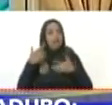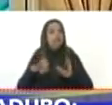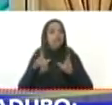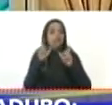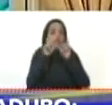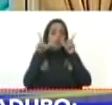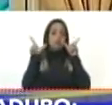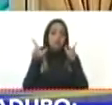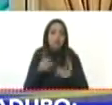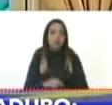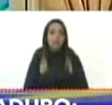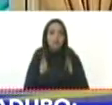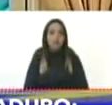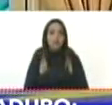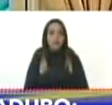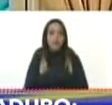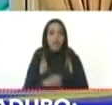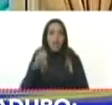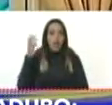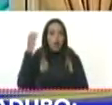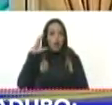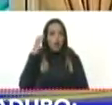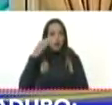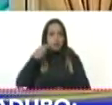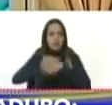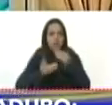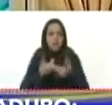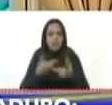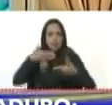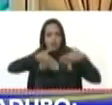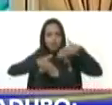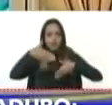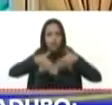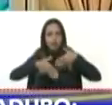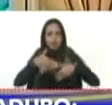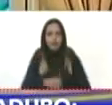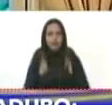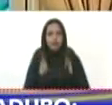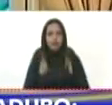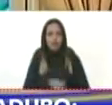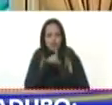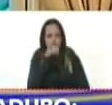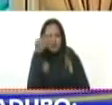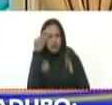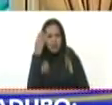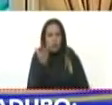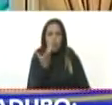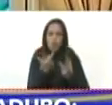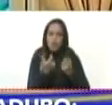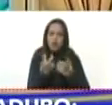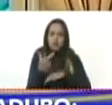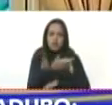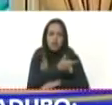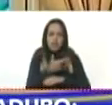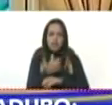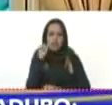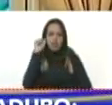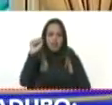diríamos. En Colombia, el domingo, hubo elecciones. ¿Ustedes saben cuántas gobernaciones ganó el